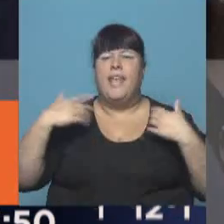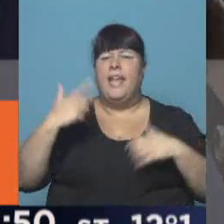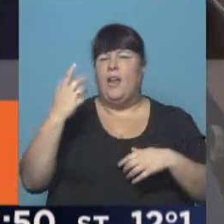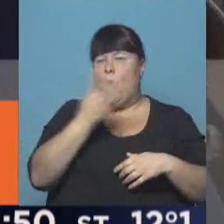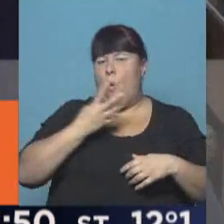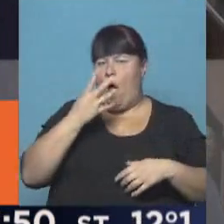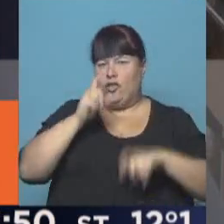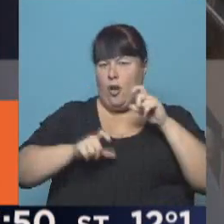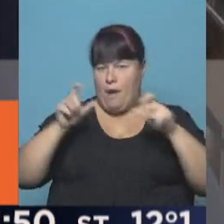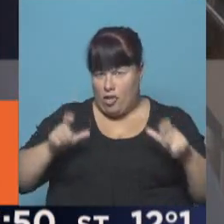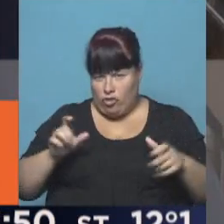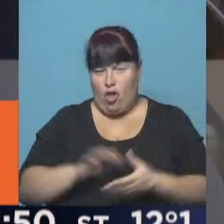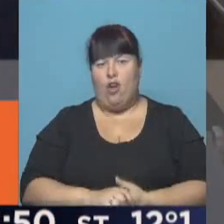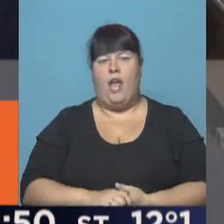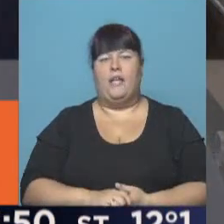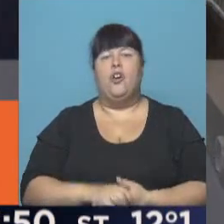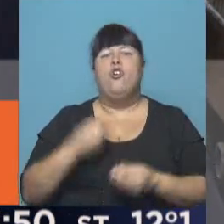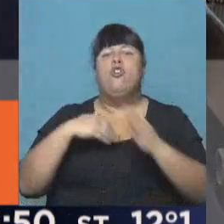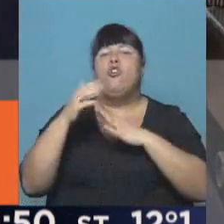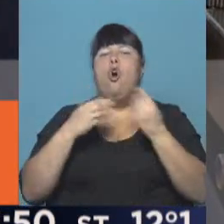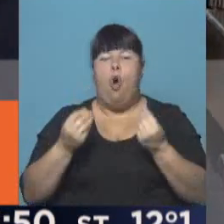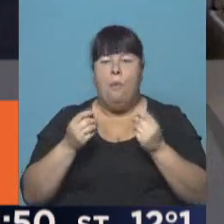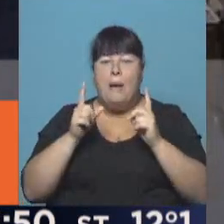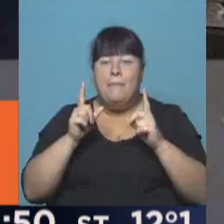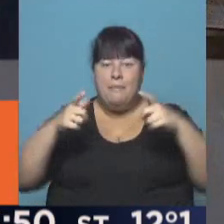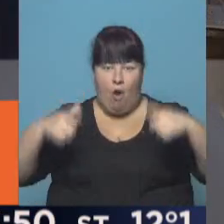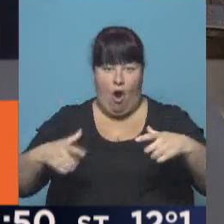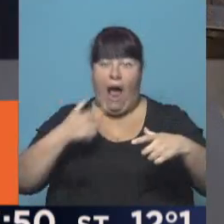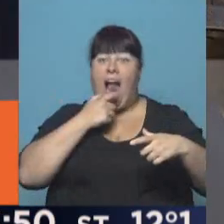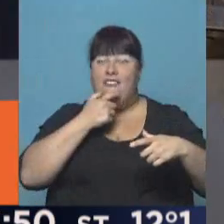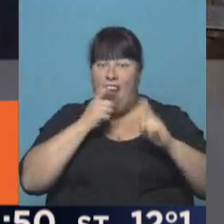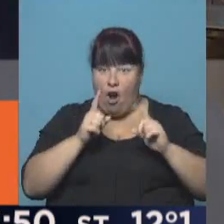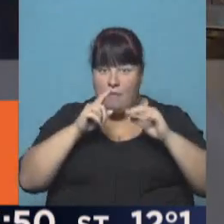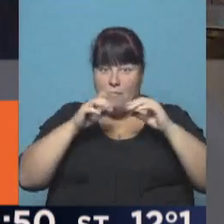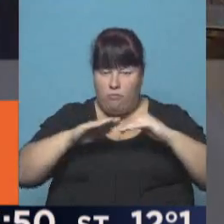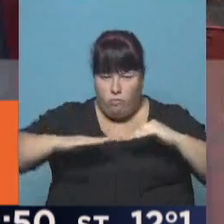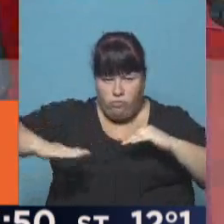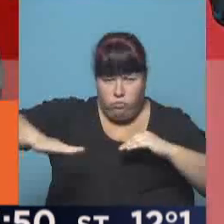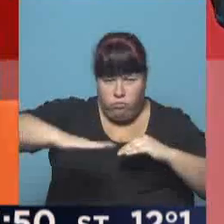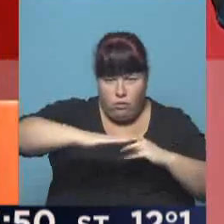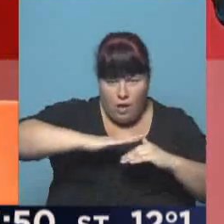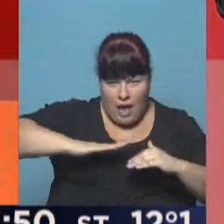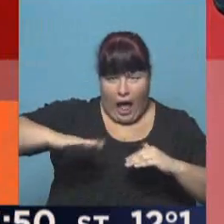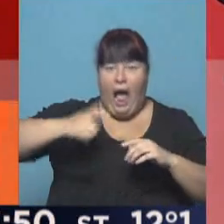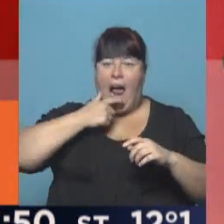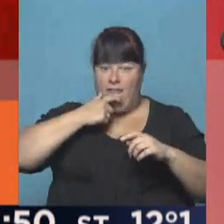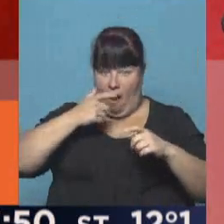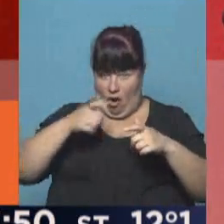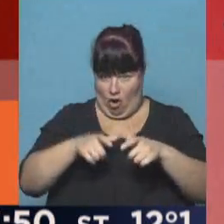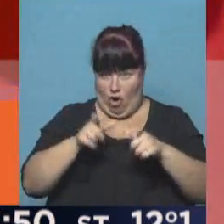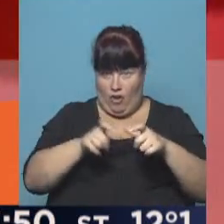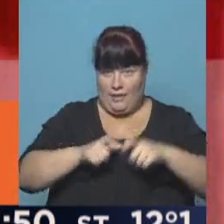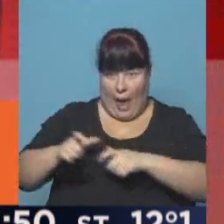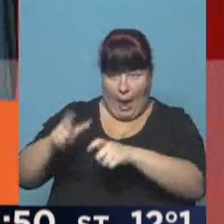entre 4 personas y lo fuimos haciendo con las mismas tapas de los alfajores. Fuimos poniendo